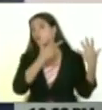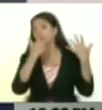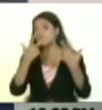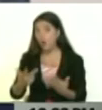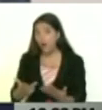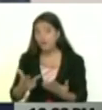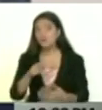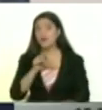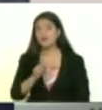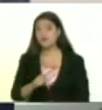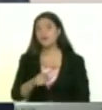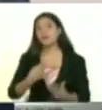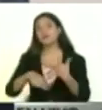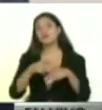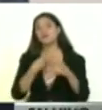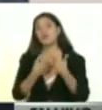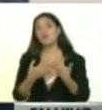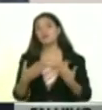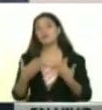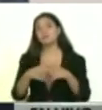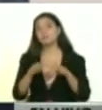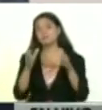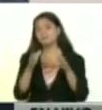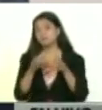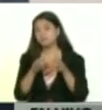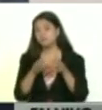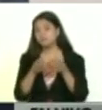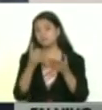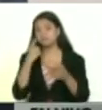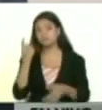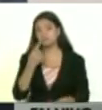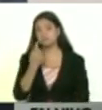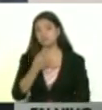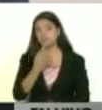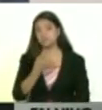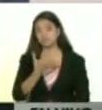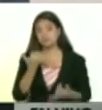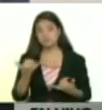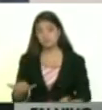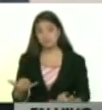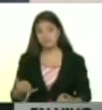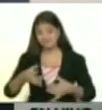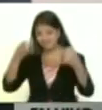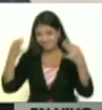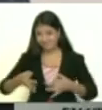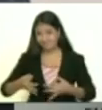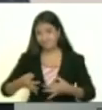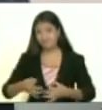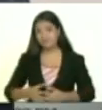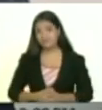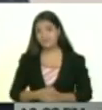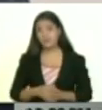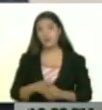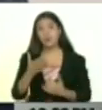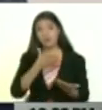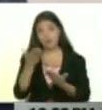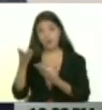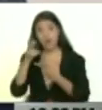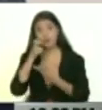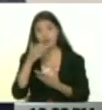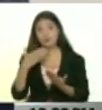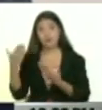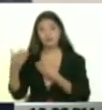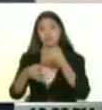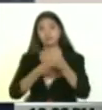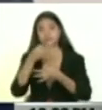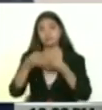allí entonces los mensajes al mercado, allí buscando ya concretar, como lo han escuchado,